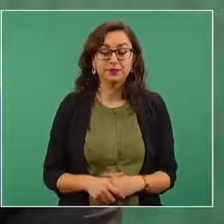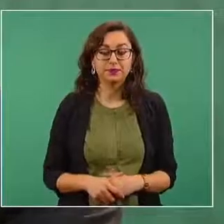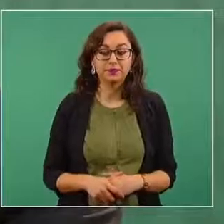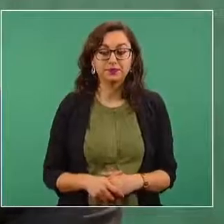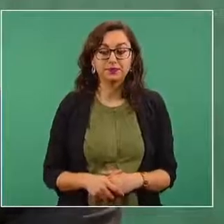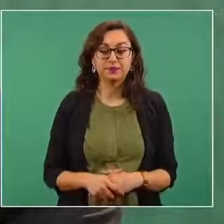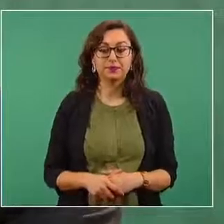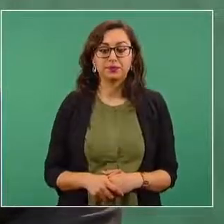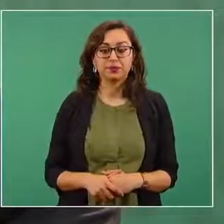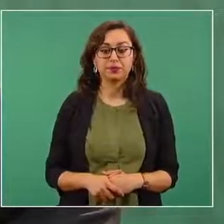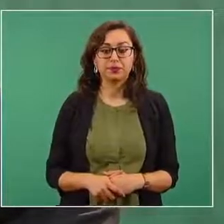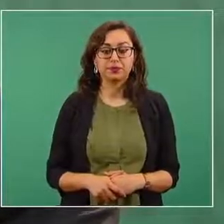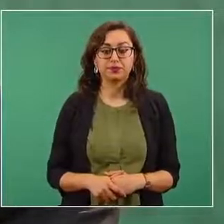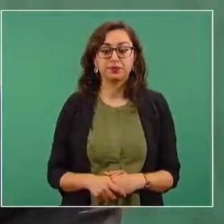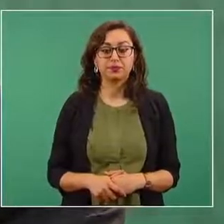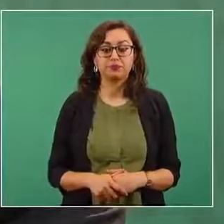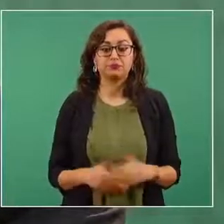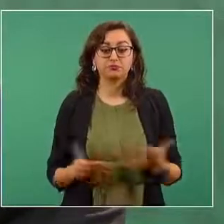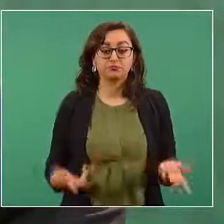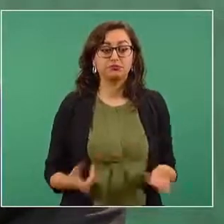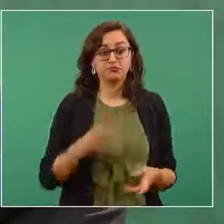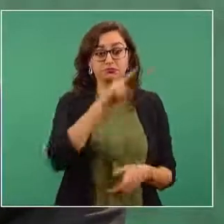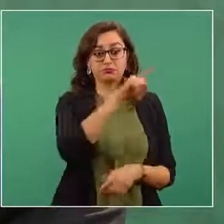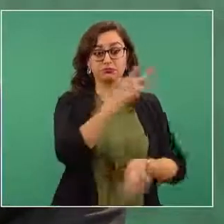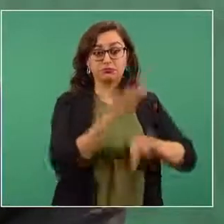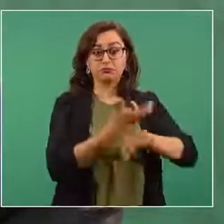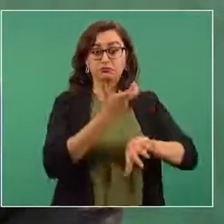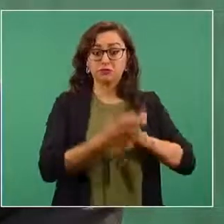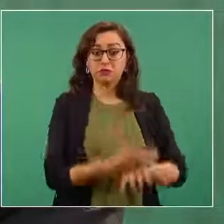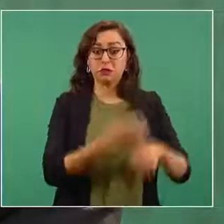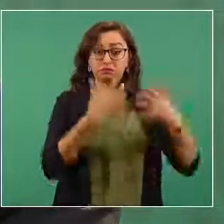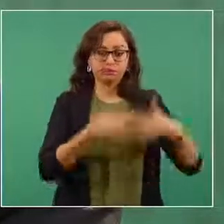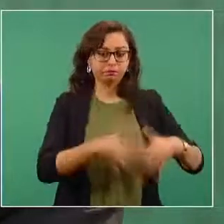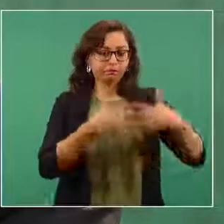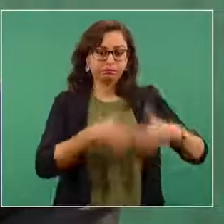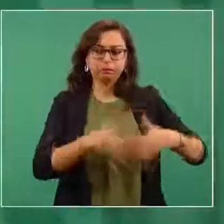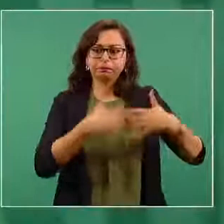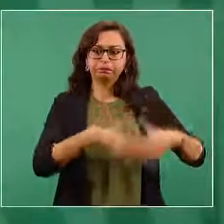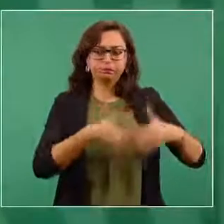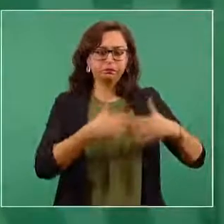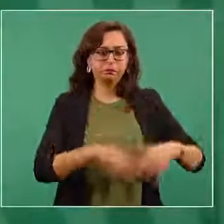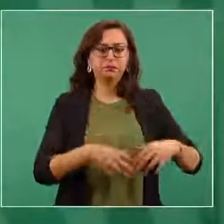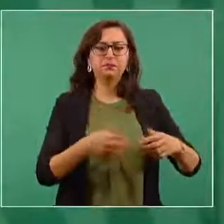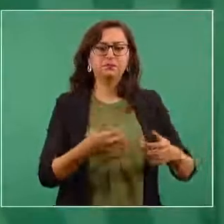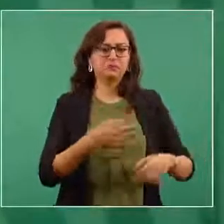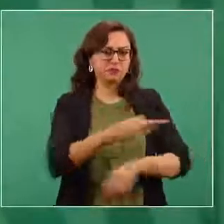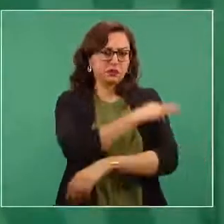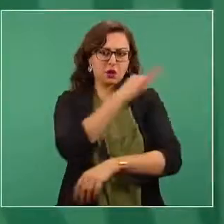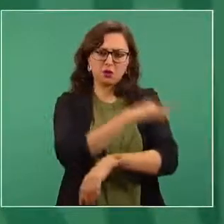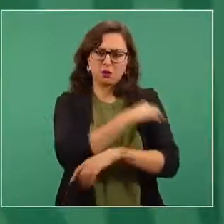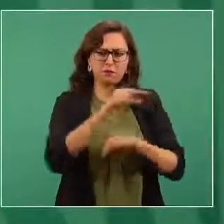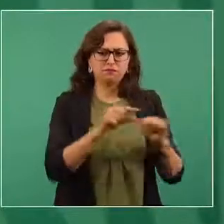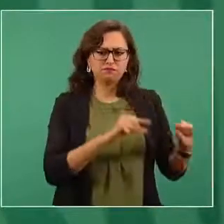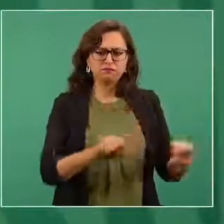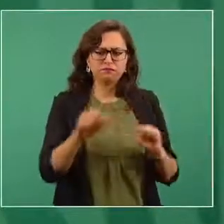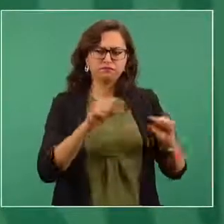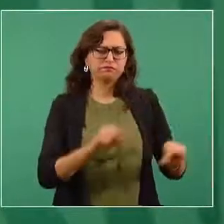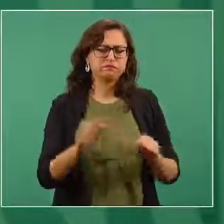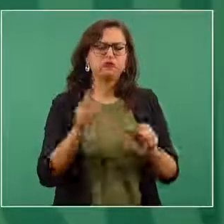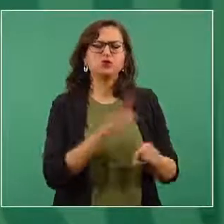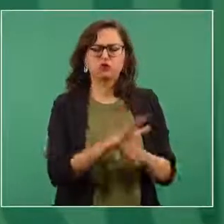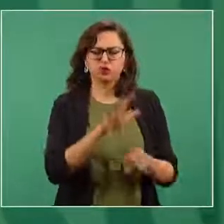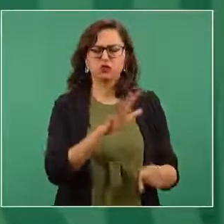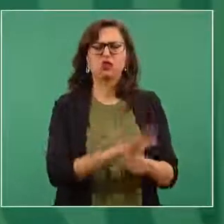van a producir vacunas suficientes que